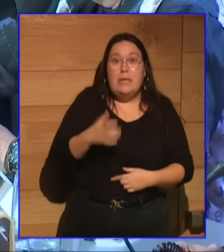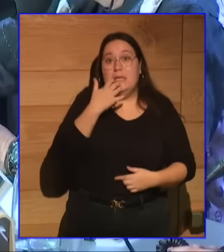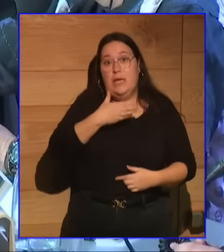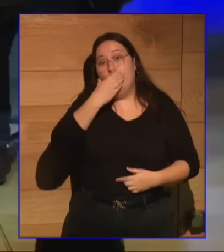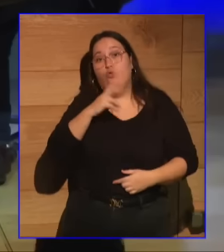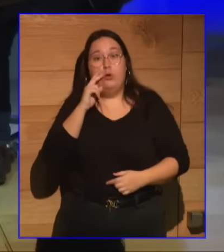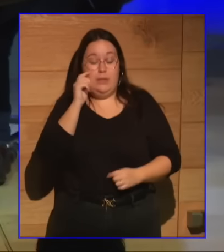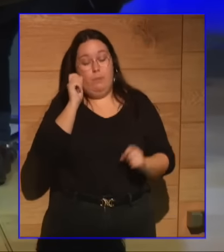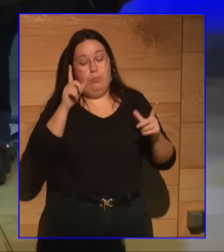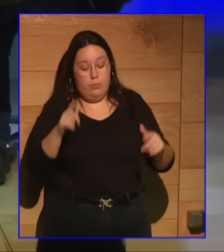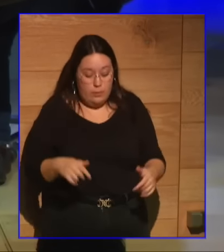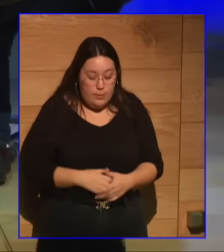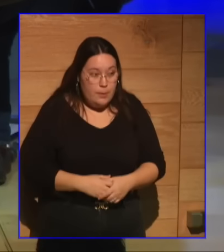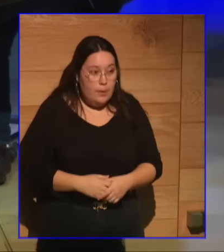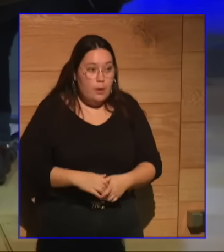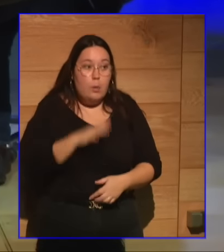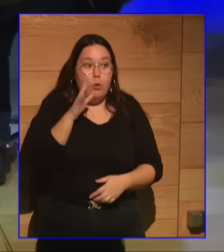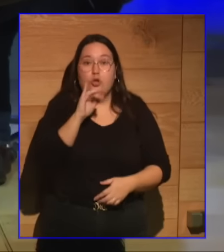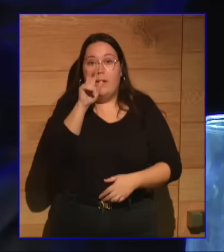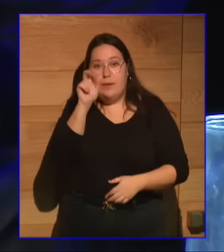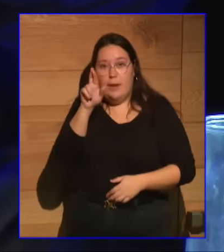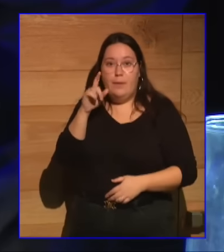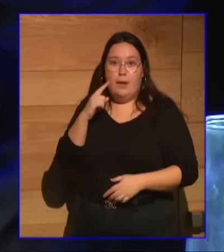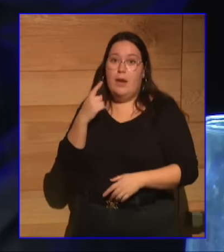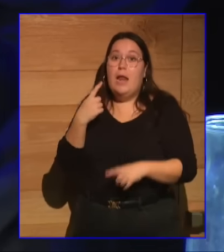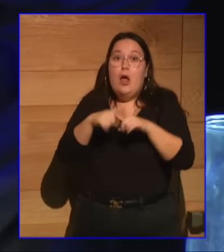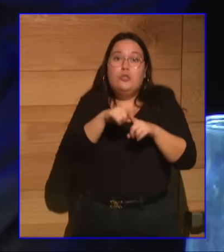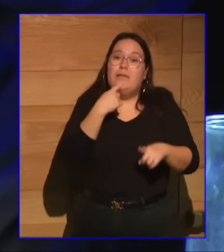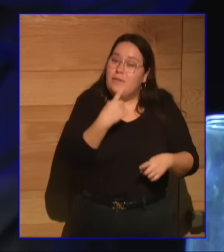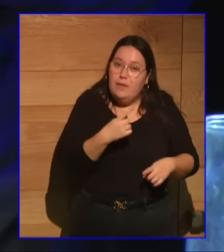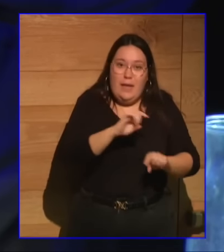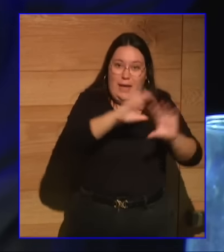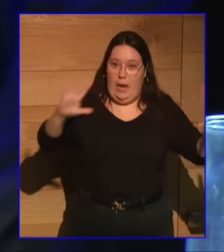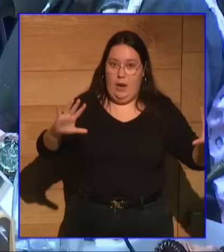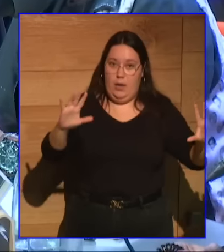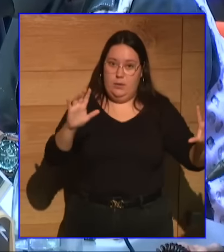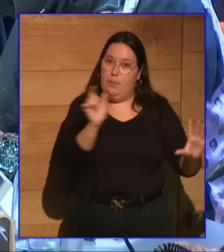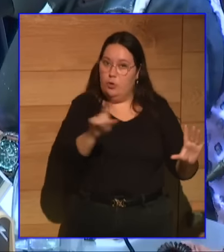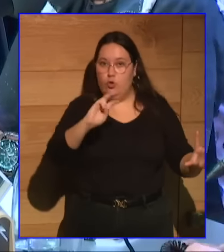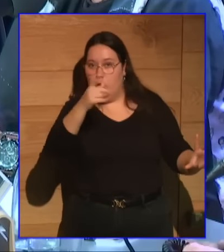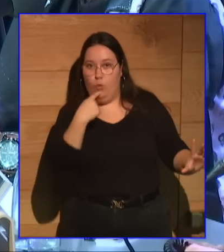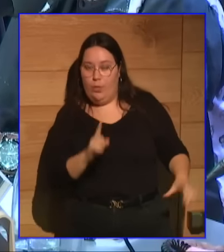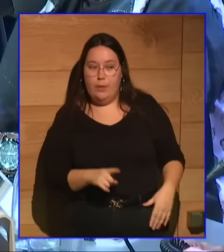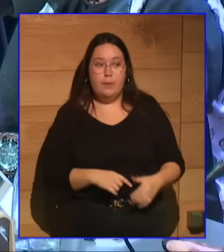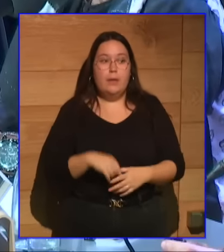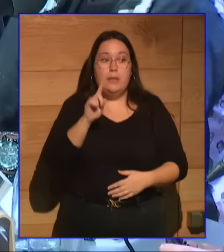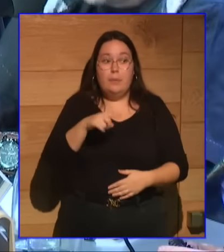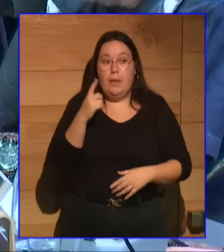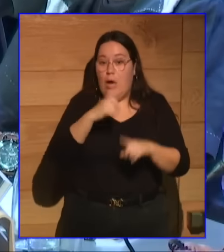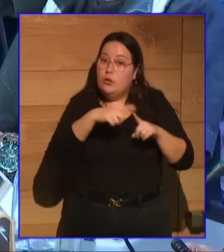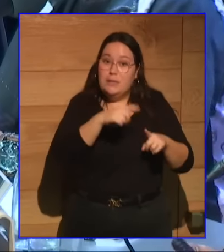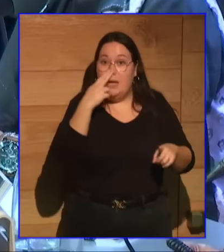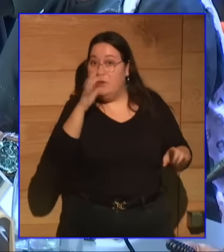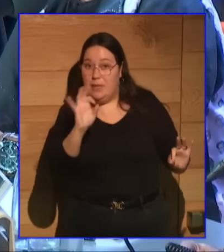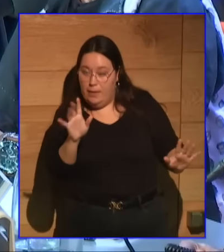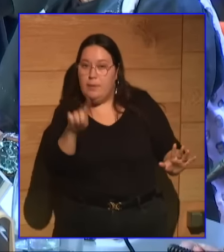cabeza... Hay una... Y por eso está Javier aquí, porque dice lo que no dice nadie. Hombre, claro. Hay una... También lo que no le interesa a nadie. Sí.